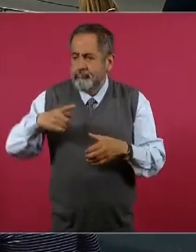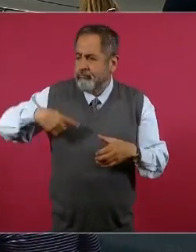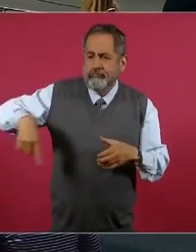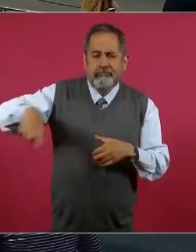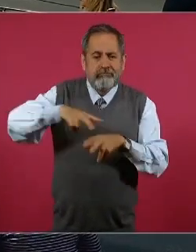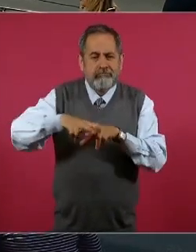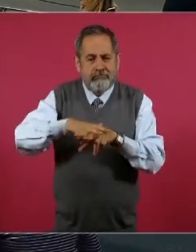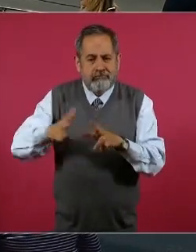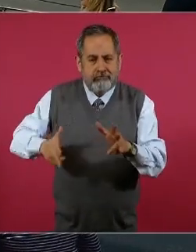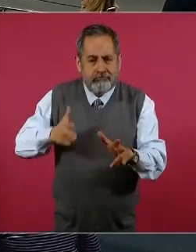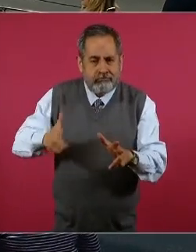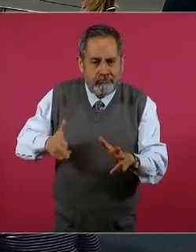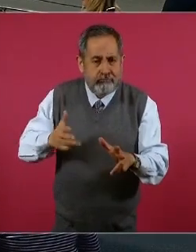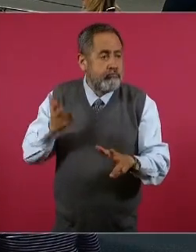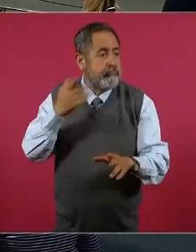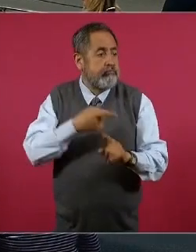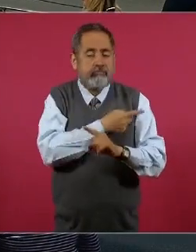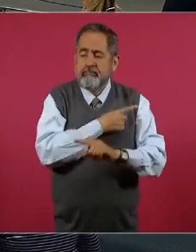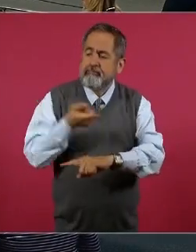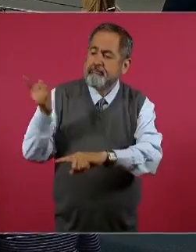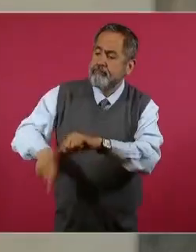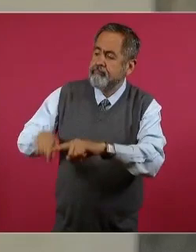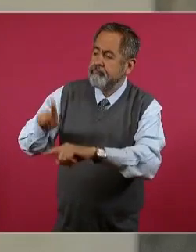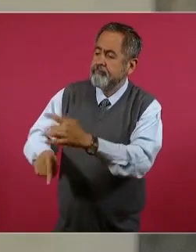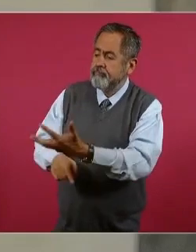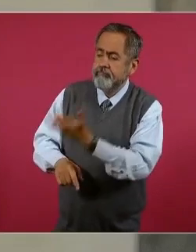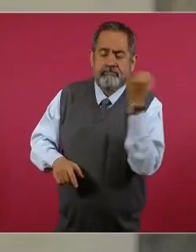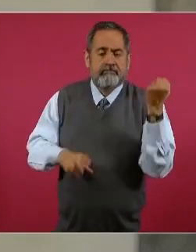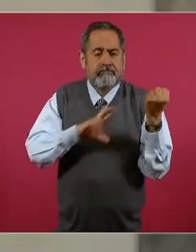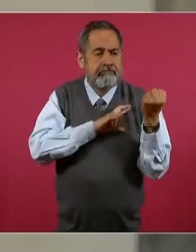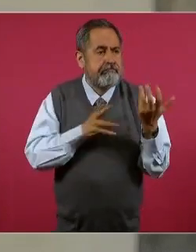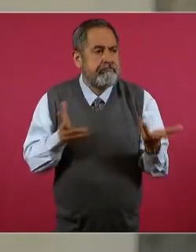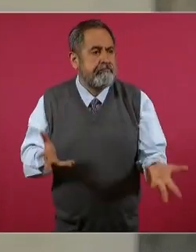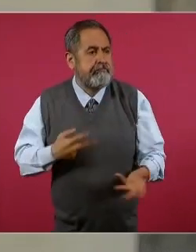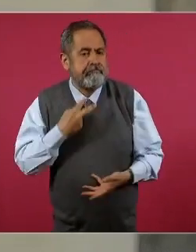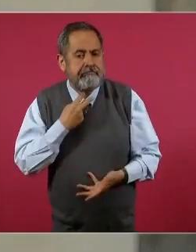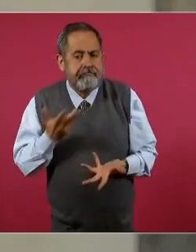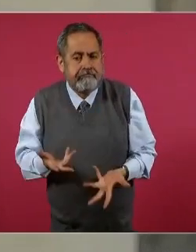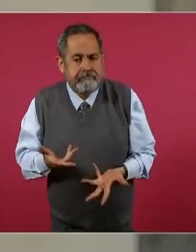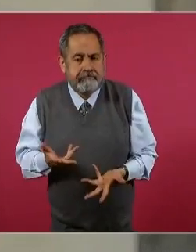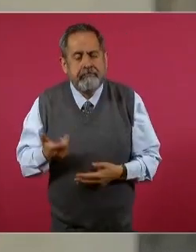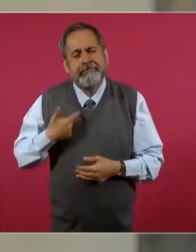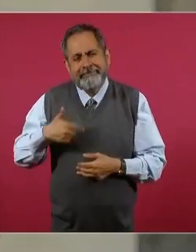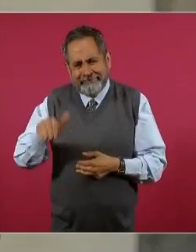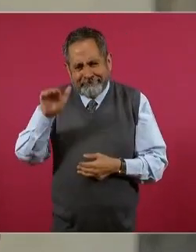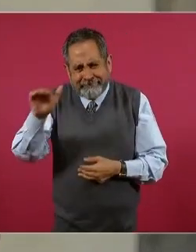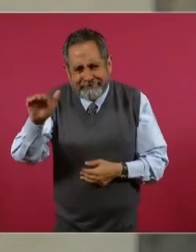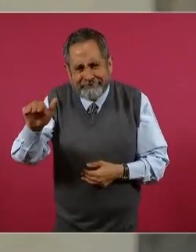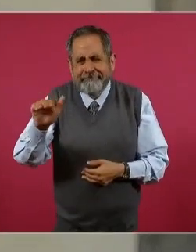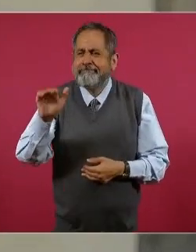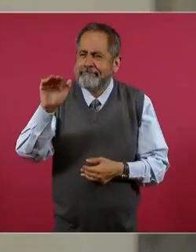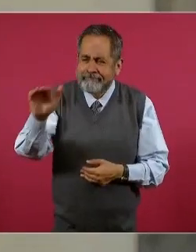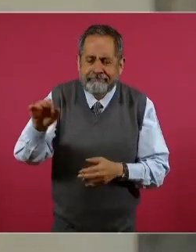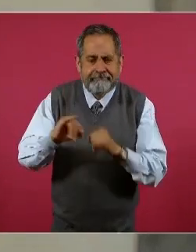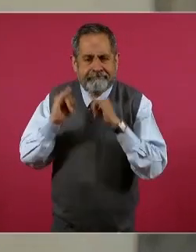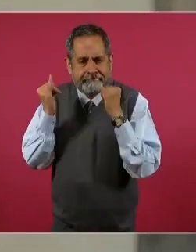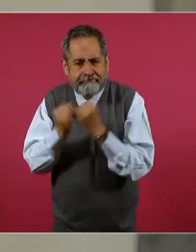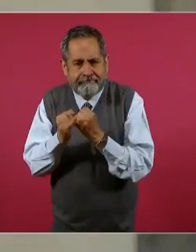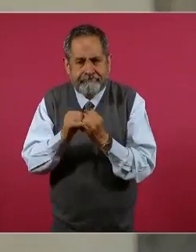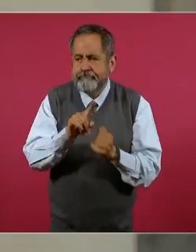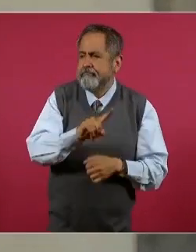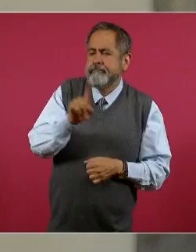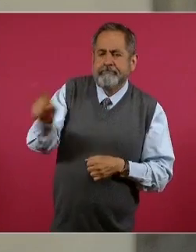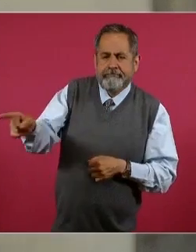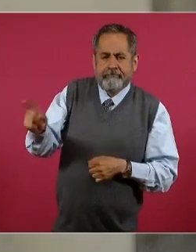ferrocarrilera que fue afectada por la privatización de nuestro sector. Hemos solicitado a través de este espacio una reunión con usted, pero nos envía con